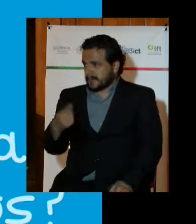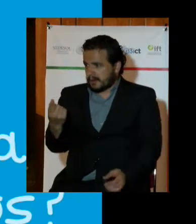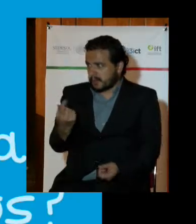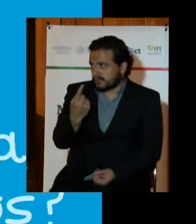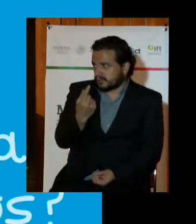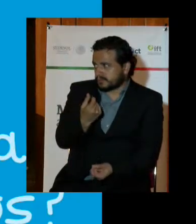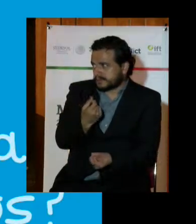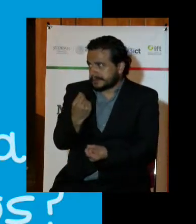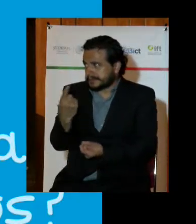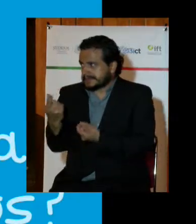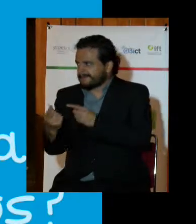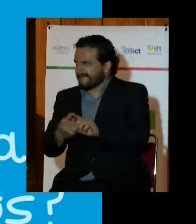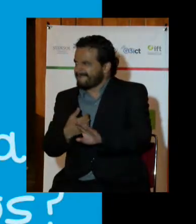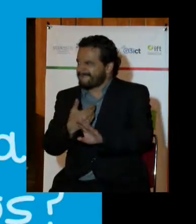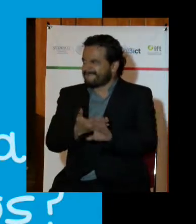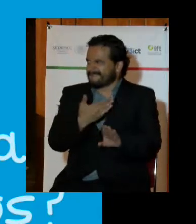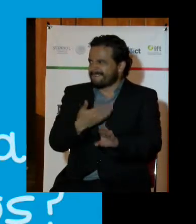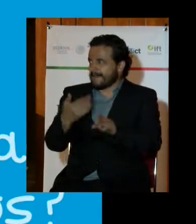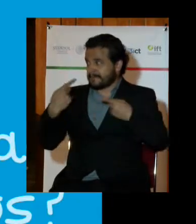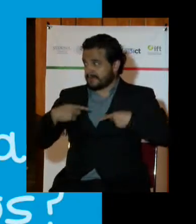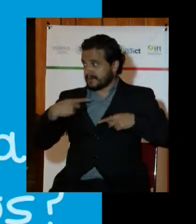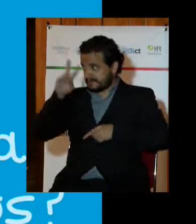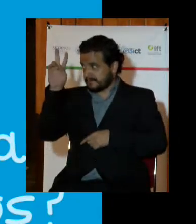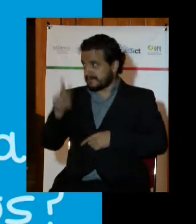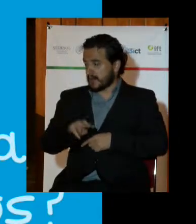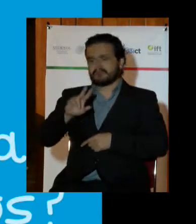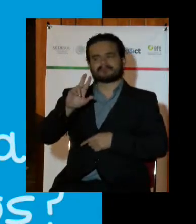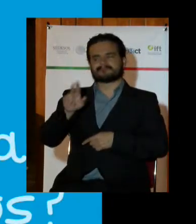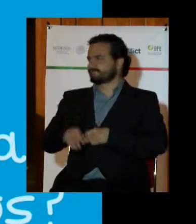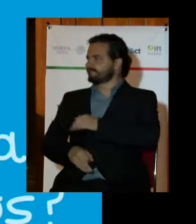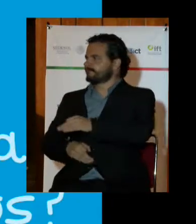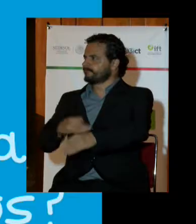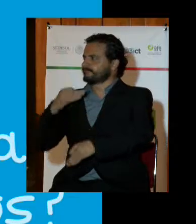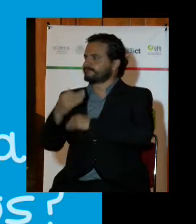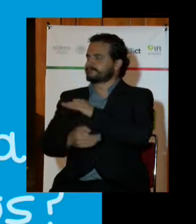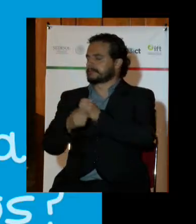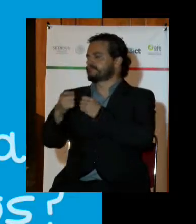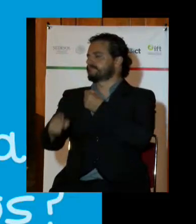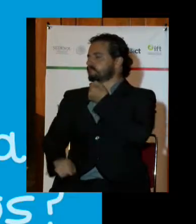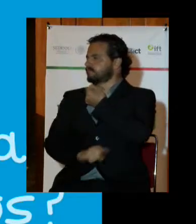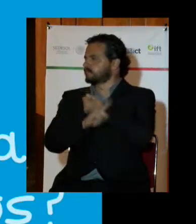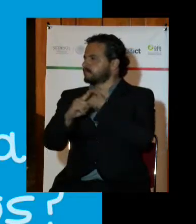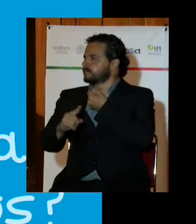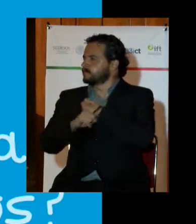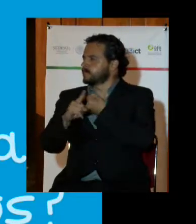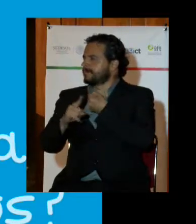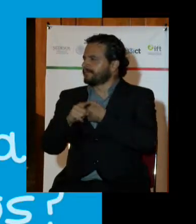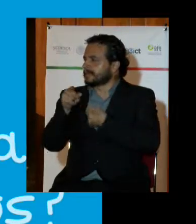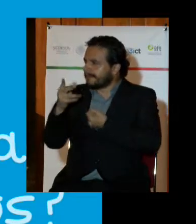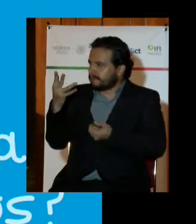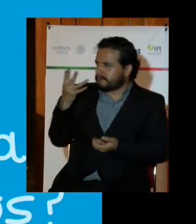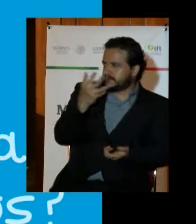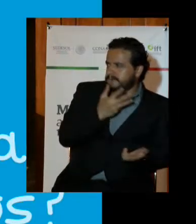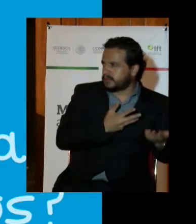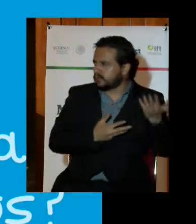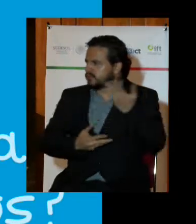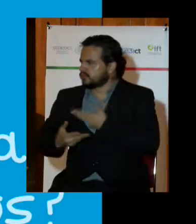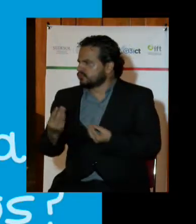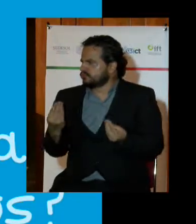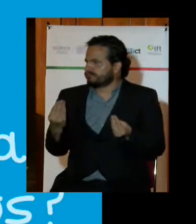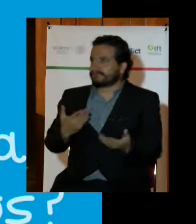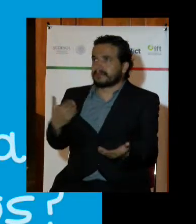La verdad es que no, la verdad es que afecta a todos. Y muchas veces se confunde la accesibilidad con la asequibilidad. Y